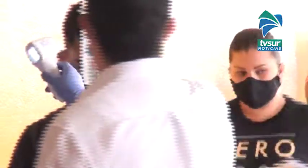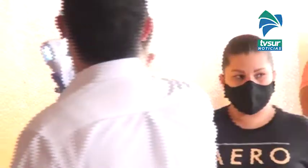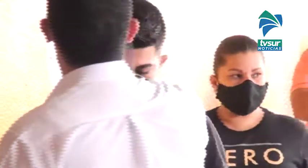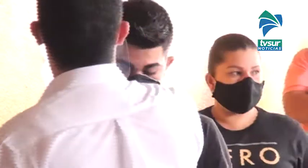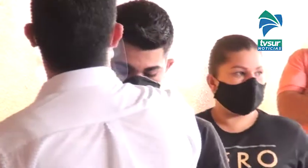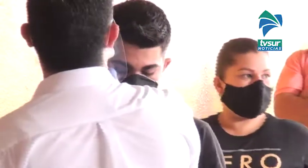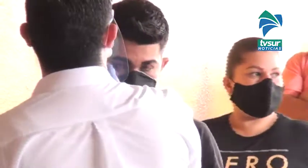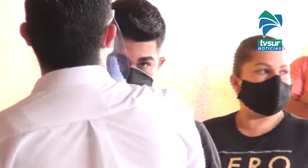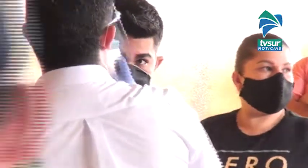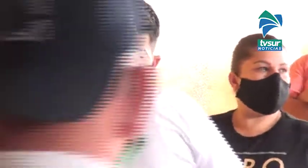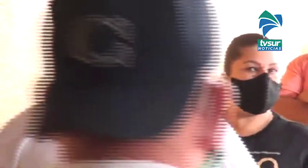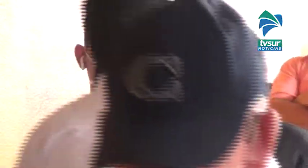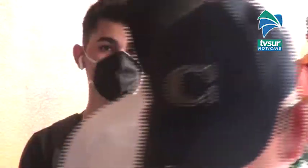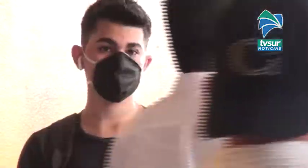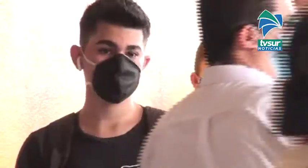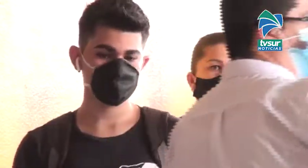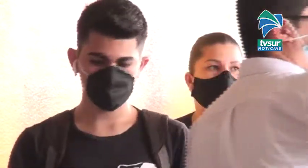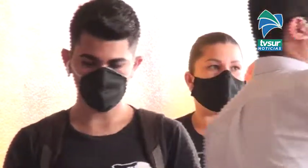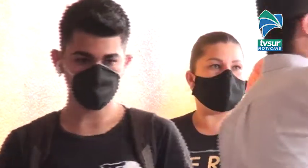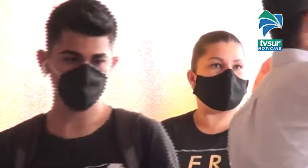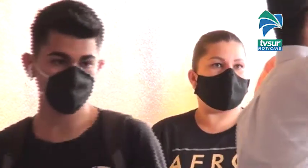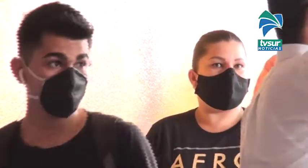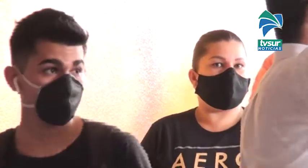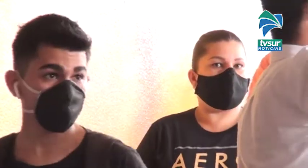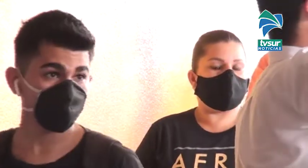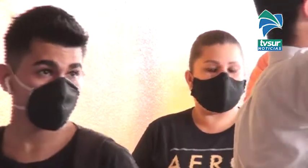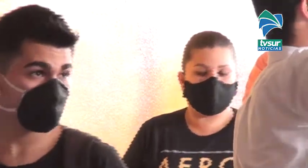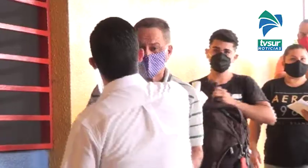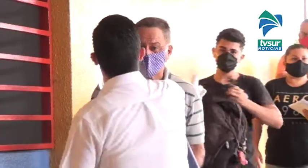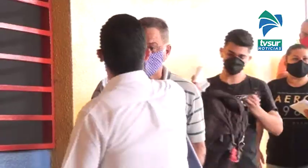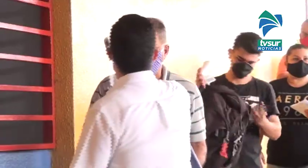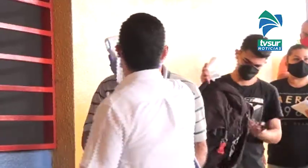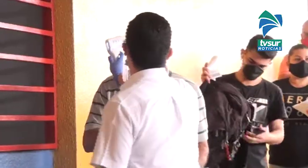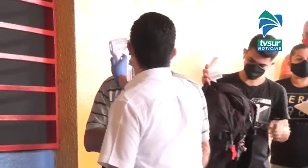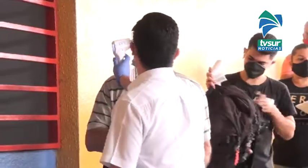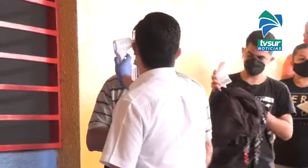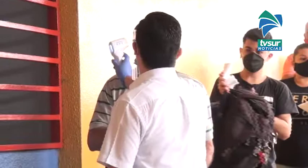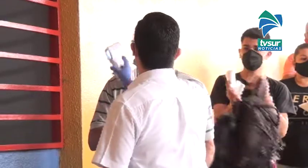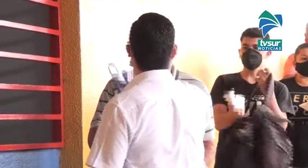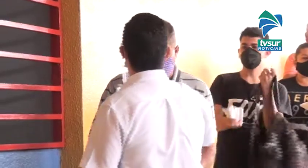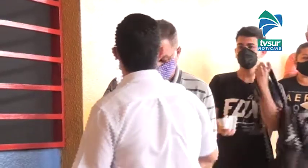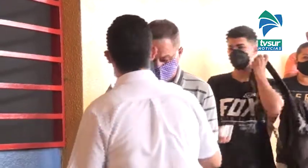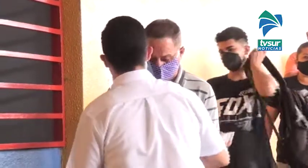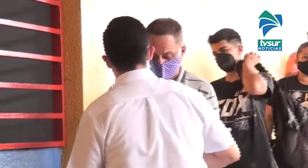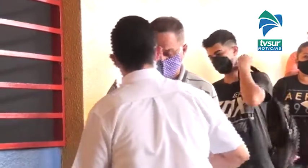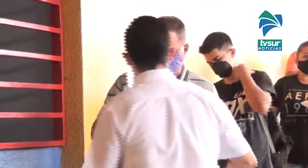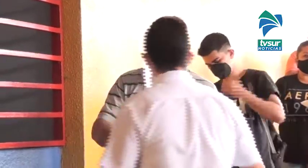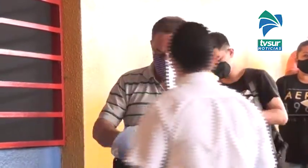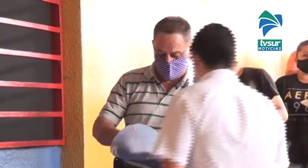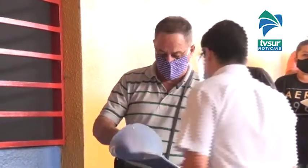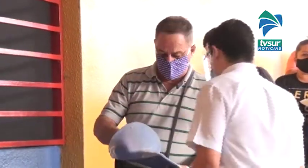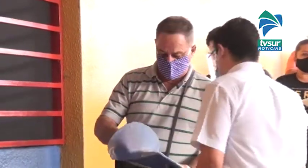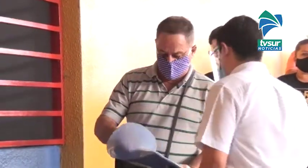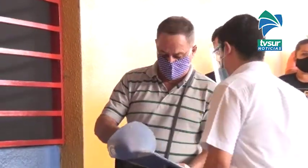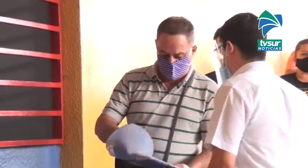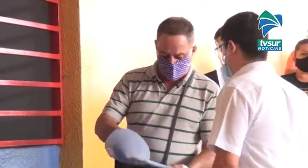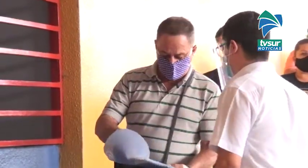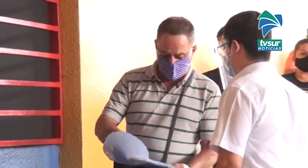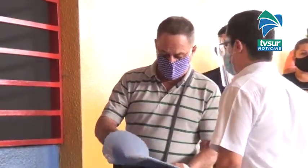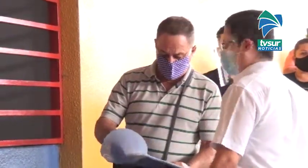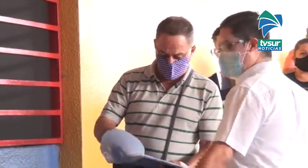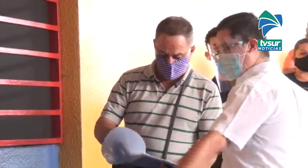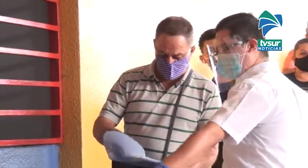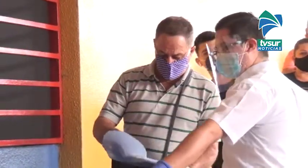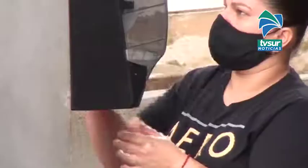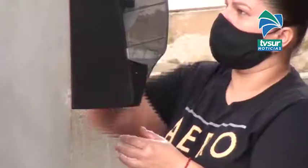Este lunes, el ministro de Salud, Daniel Salas, anunció el protocolo a seguir para el uso obligatorio de cubrebocas en